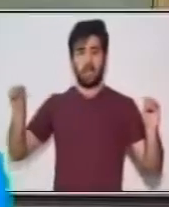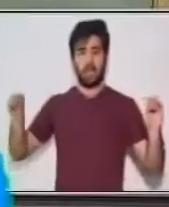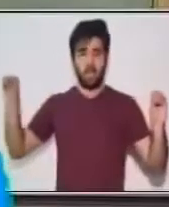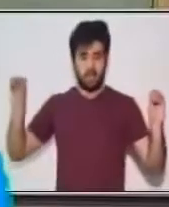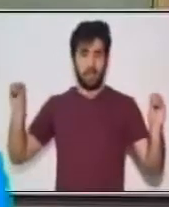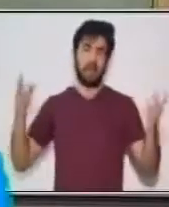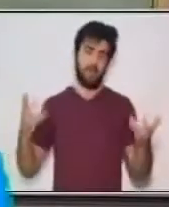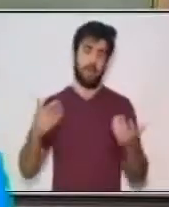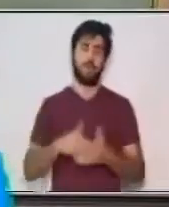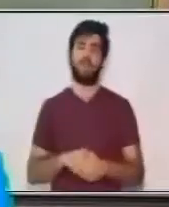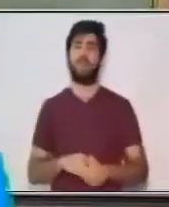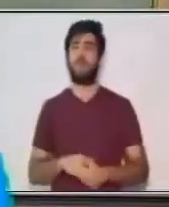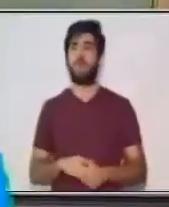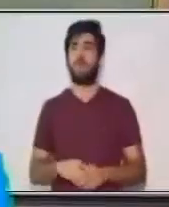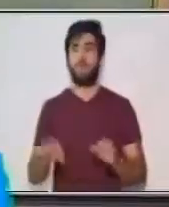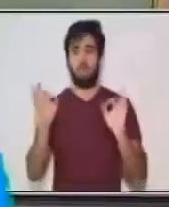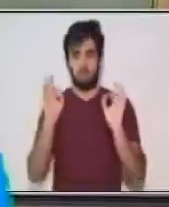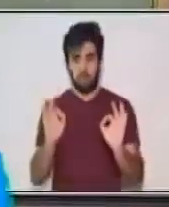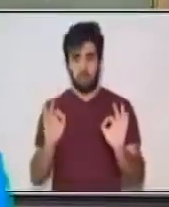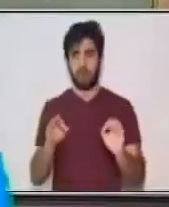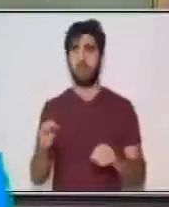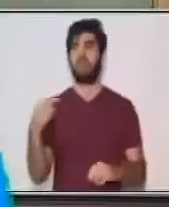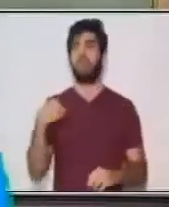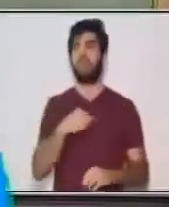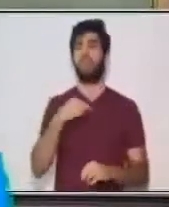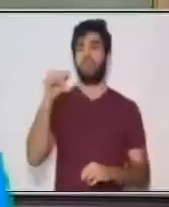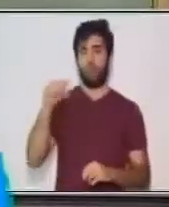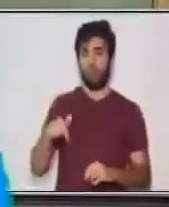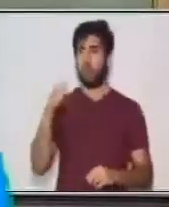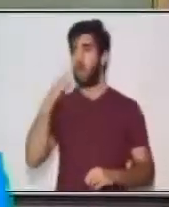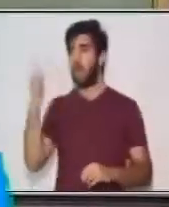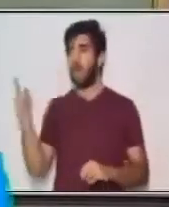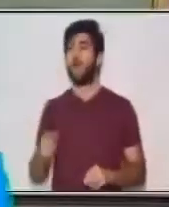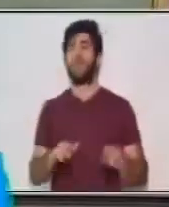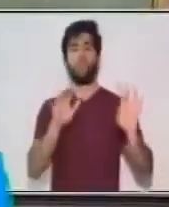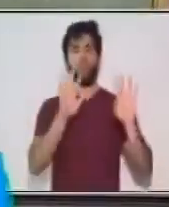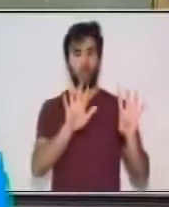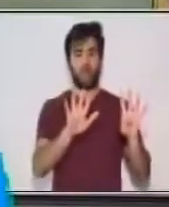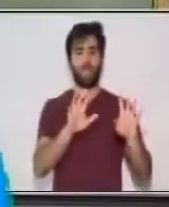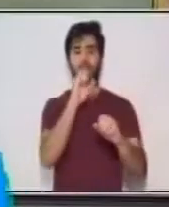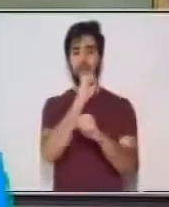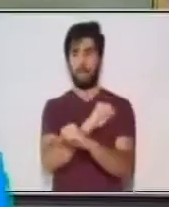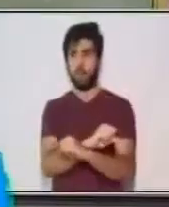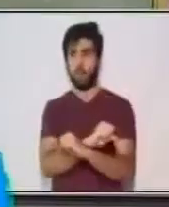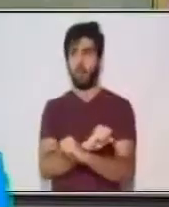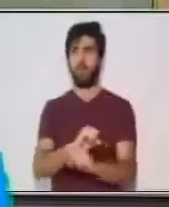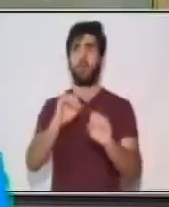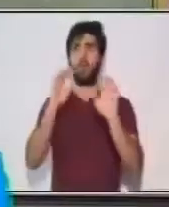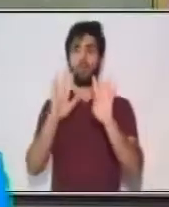dígito. Bien, esta nos tiene que haber quedado 9 por